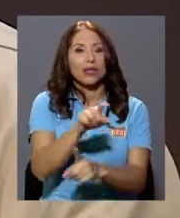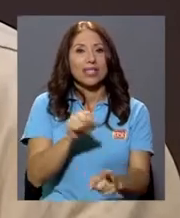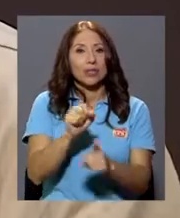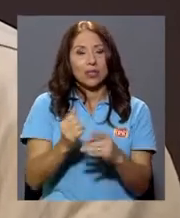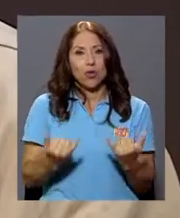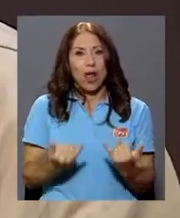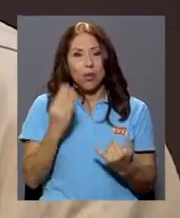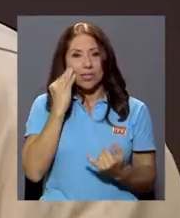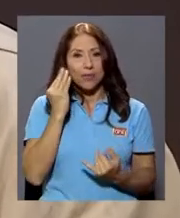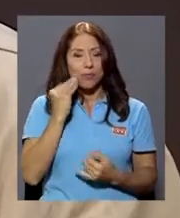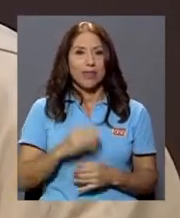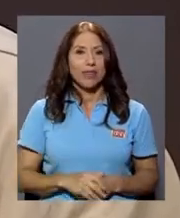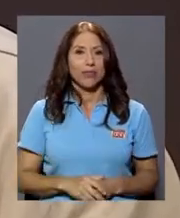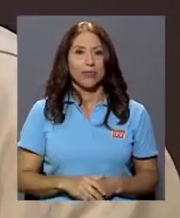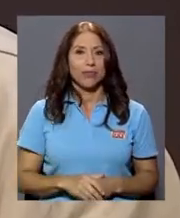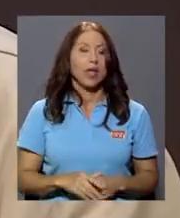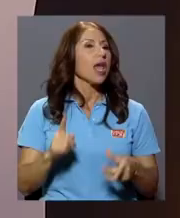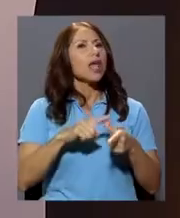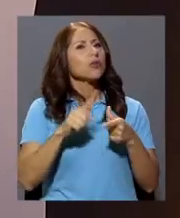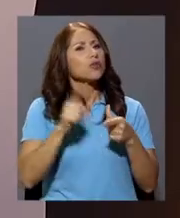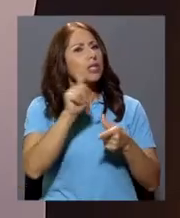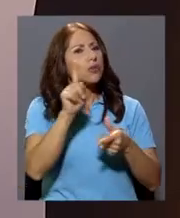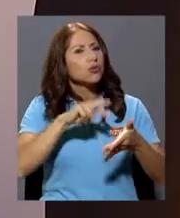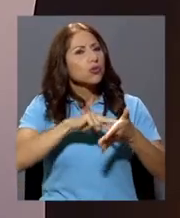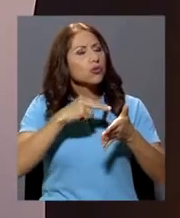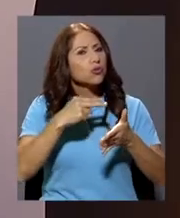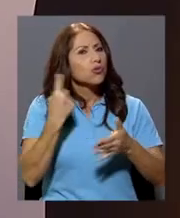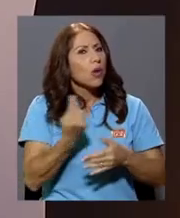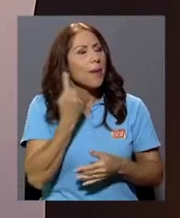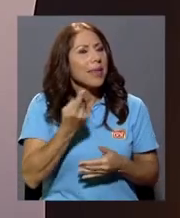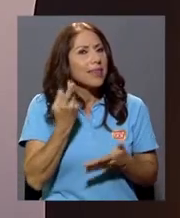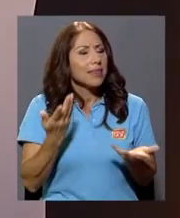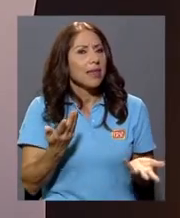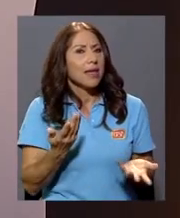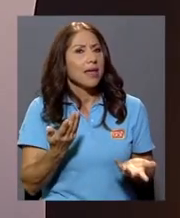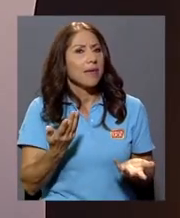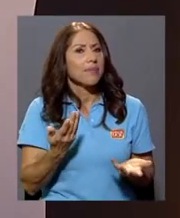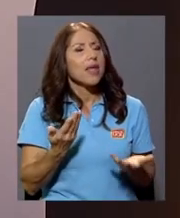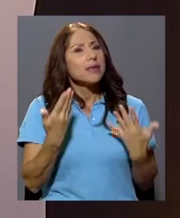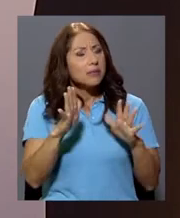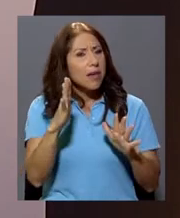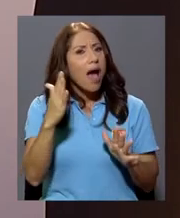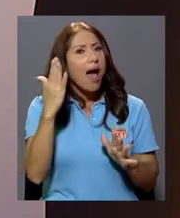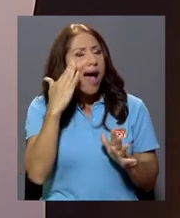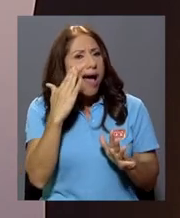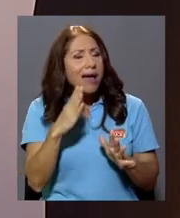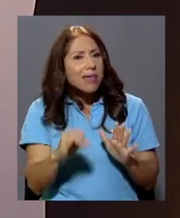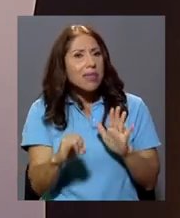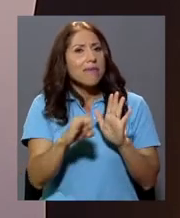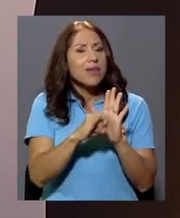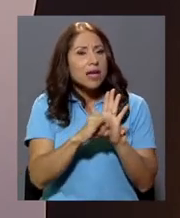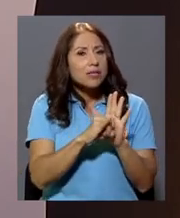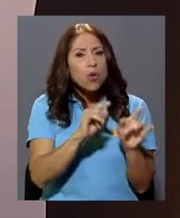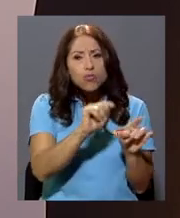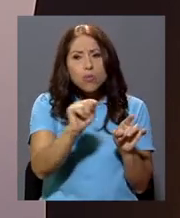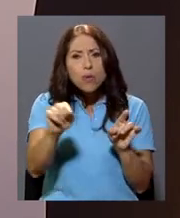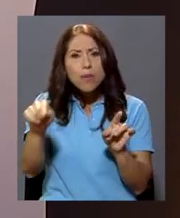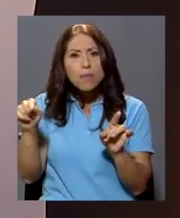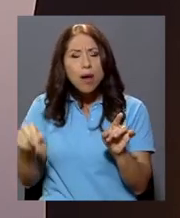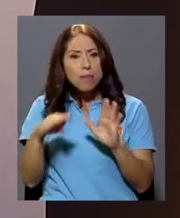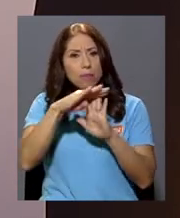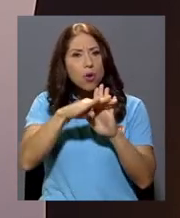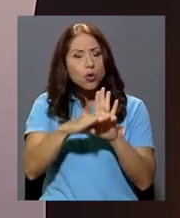que estamos viviendo ahora. Entonces, no solamente existe una identificación sobre protocolos de derechos humanos que han